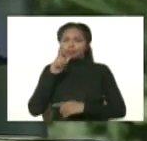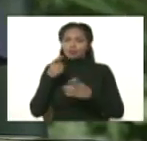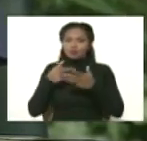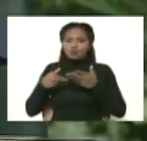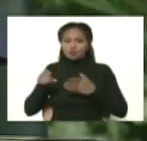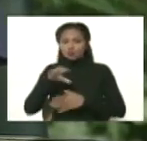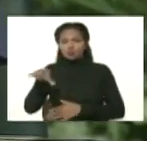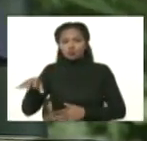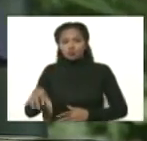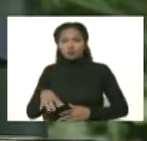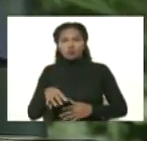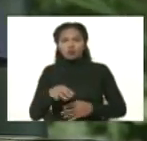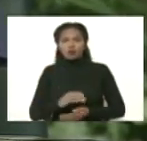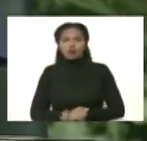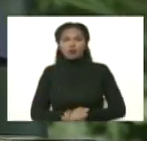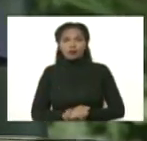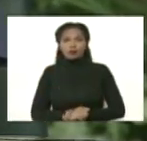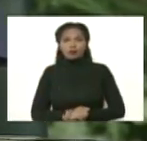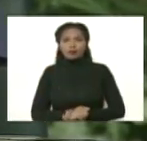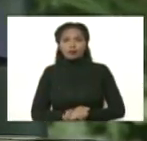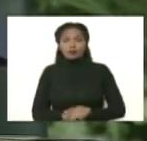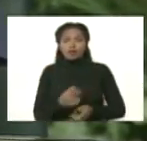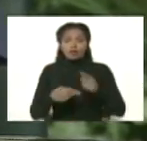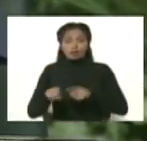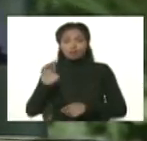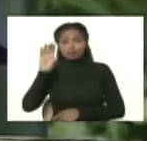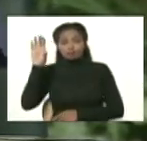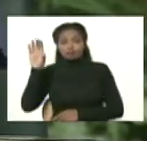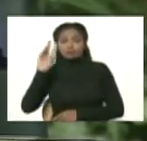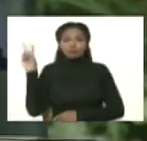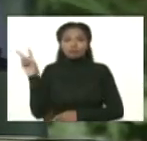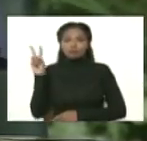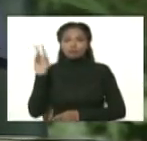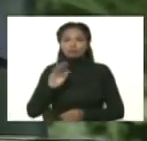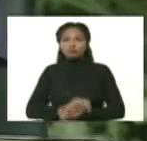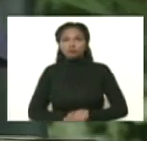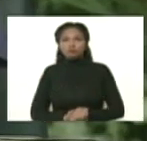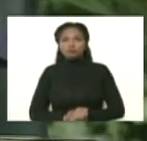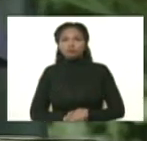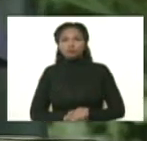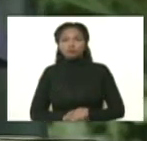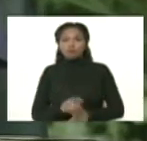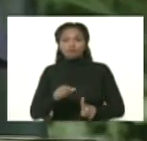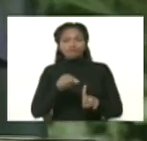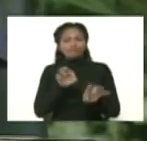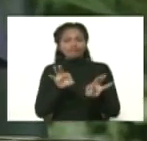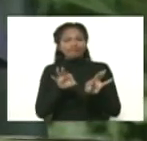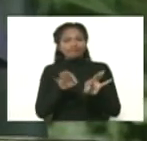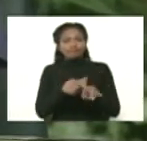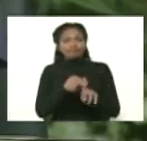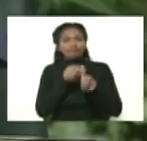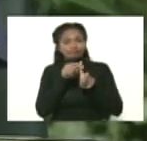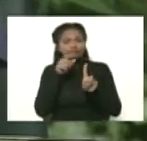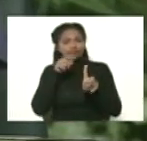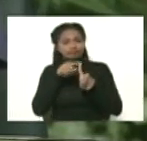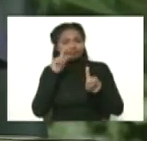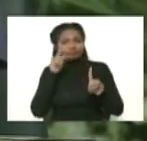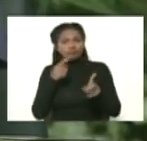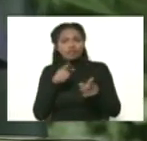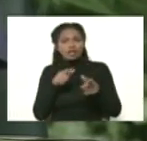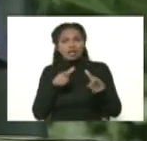regiones geográficas afrodescendientes de Venezuela, ejes específicos, sur del